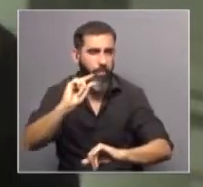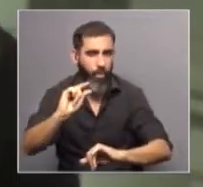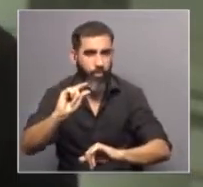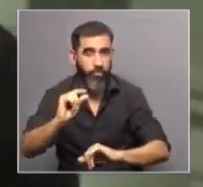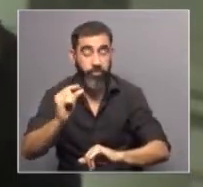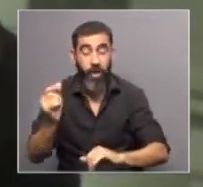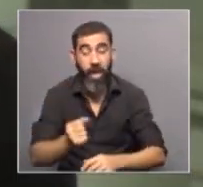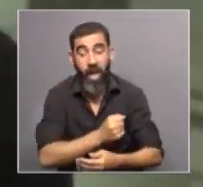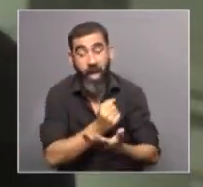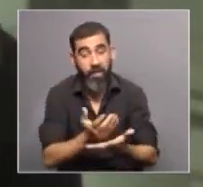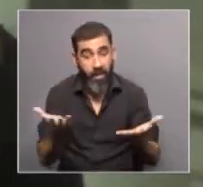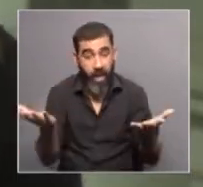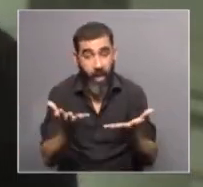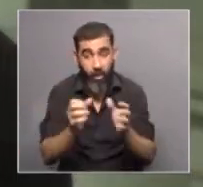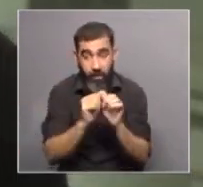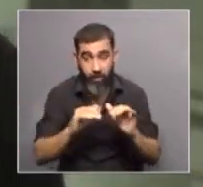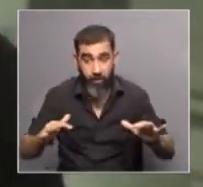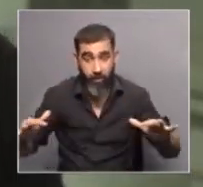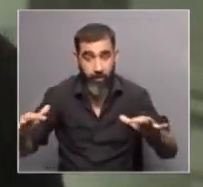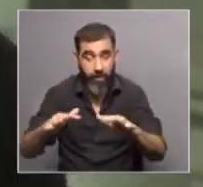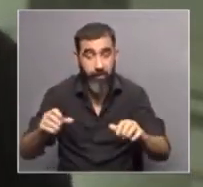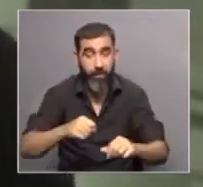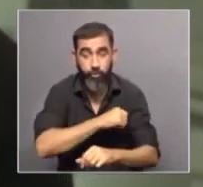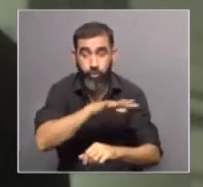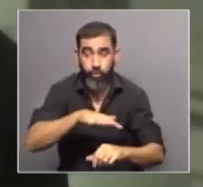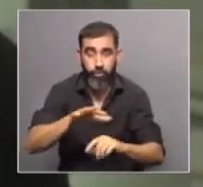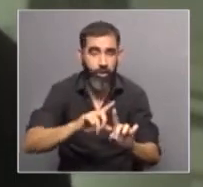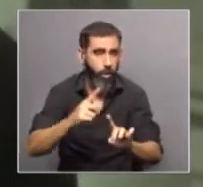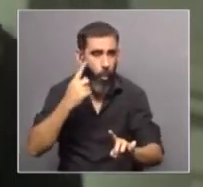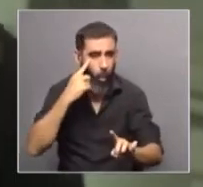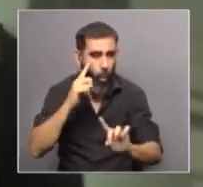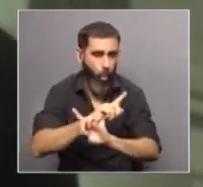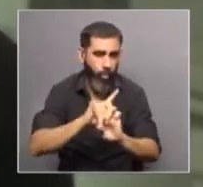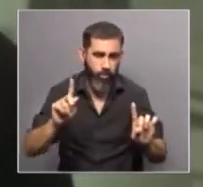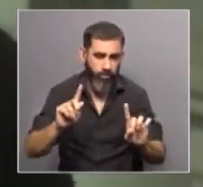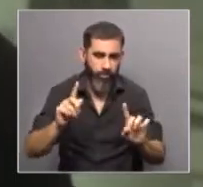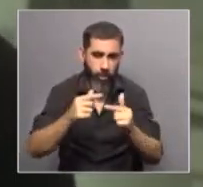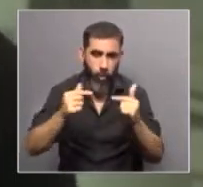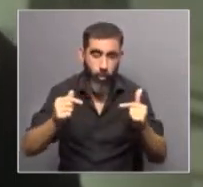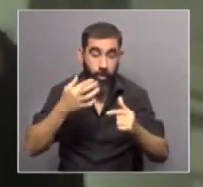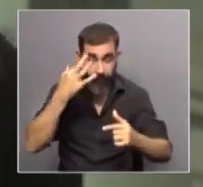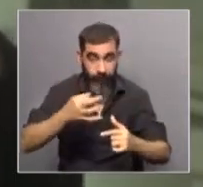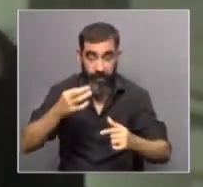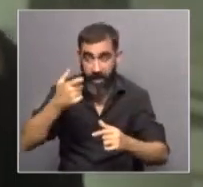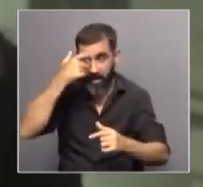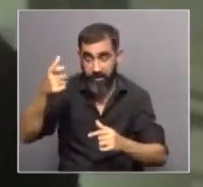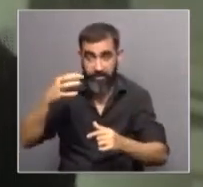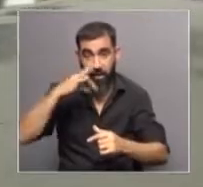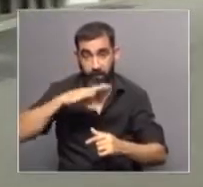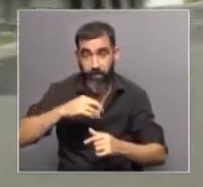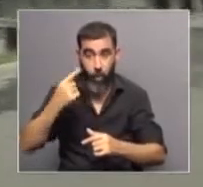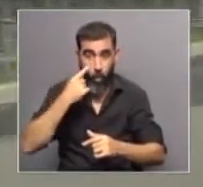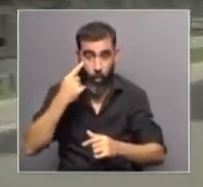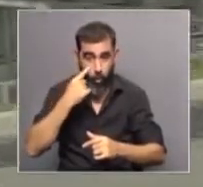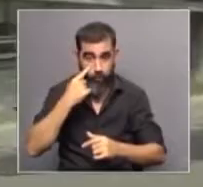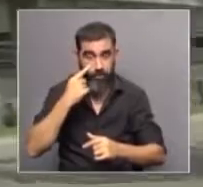al día de hoy, hasta el momento de la pandemia, mismo la sociedad tampoco era tan consciente de lo cercano que somos a los virus, ¿no? Uno